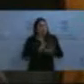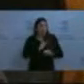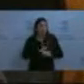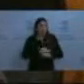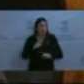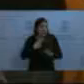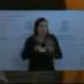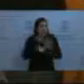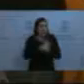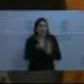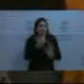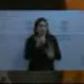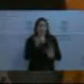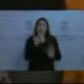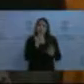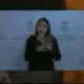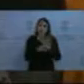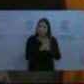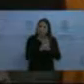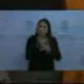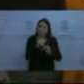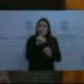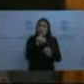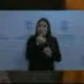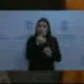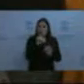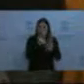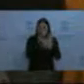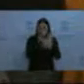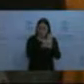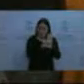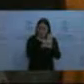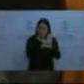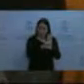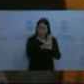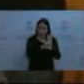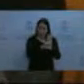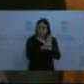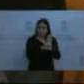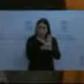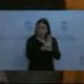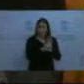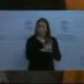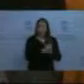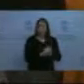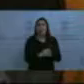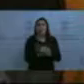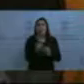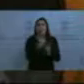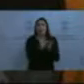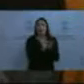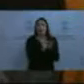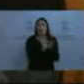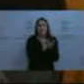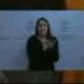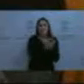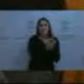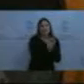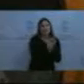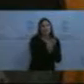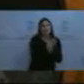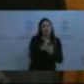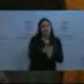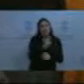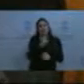establecía. La ley, por ejemplo, establecía que debían de ser predominantes los servicios sobre las prestaciones